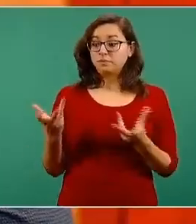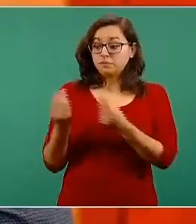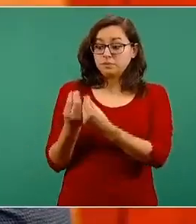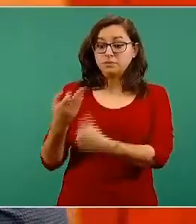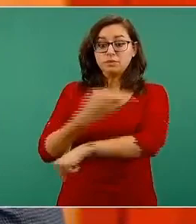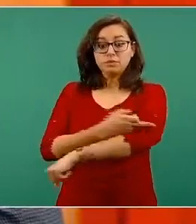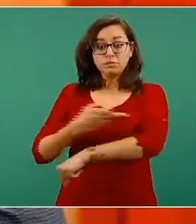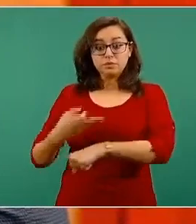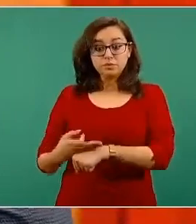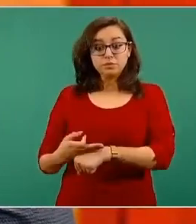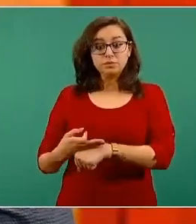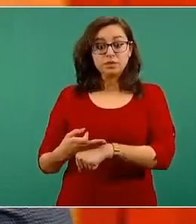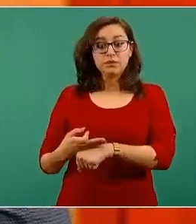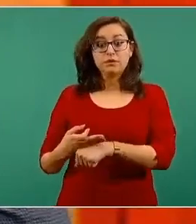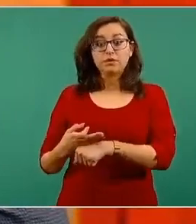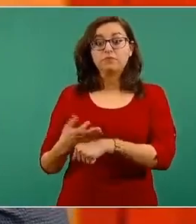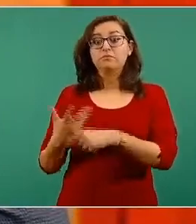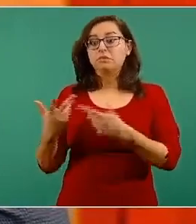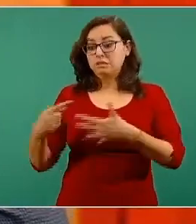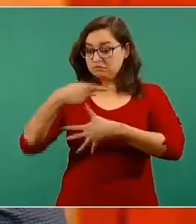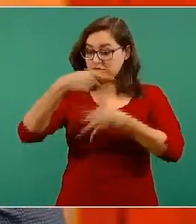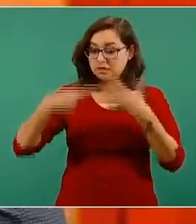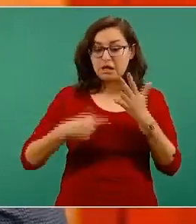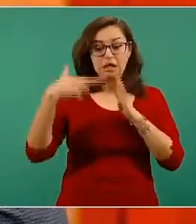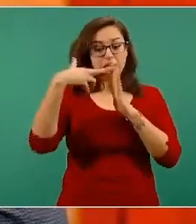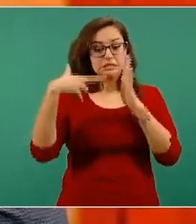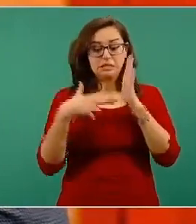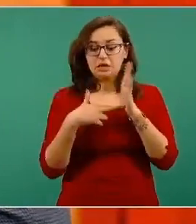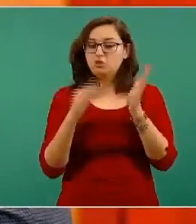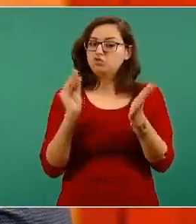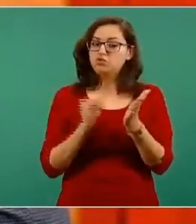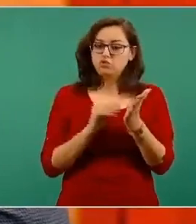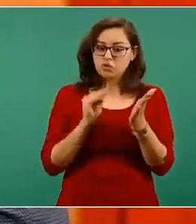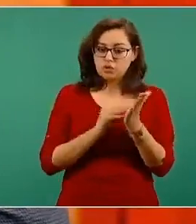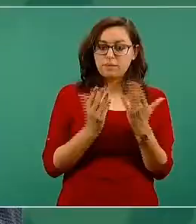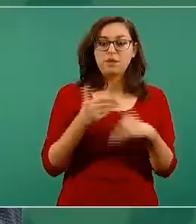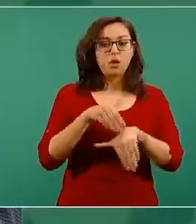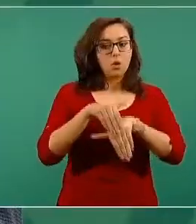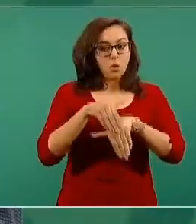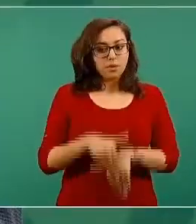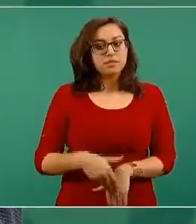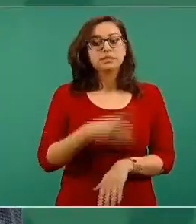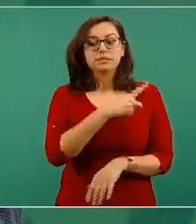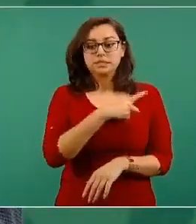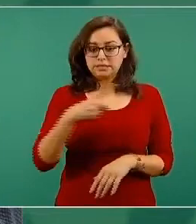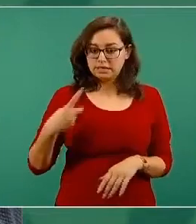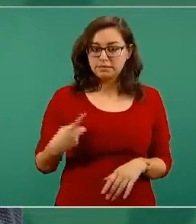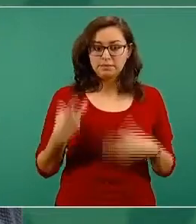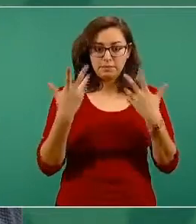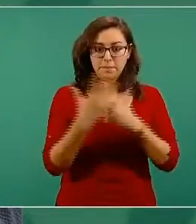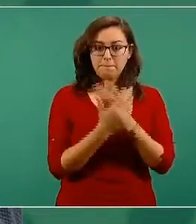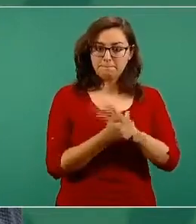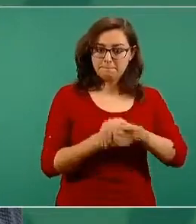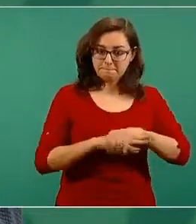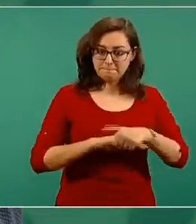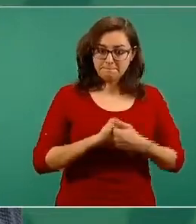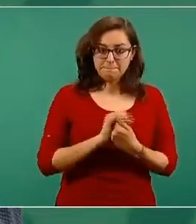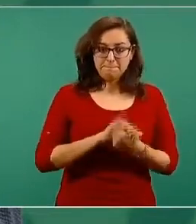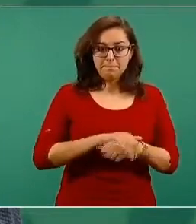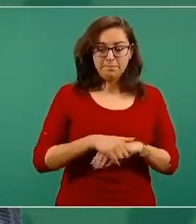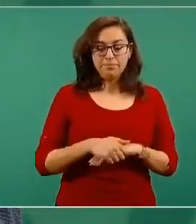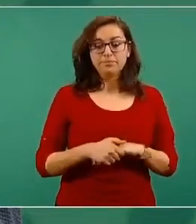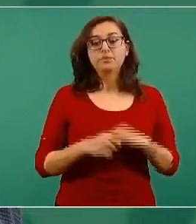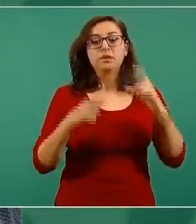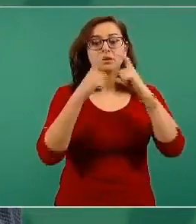mayores, mantengamos todas estas medidas de prevención que hemos tenido, que no olvidemos el lavado de manos, que no olvidemos